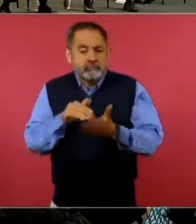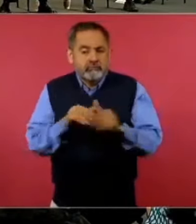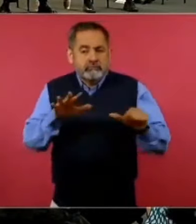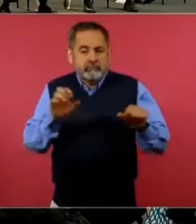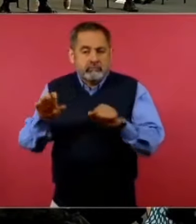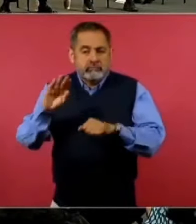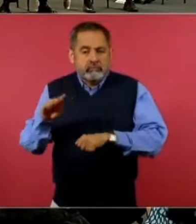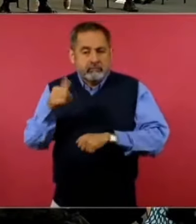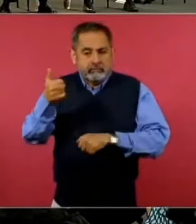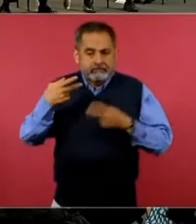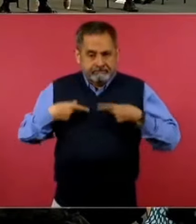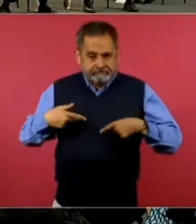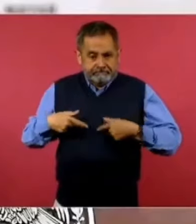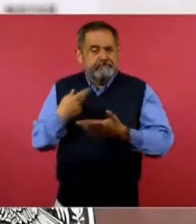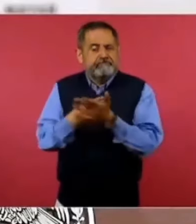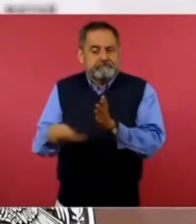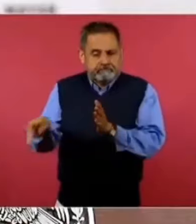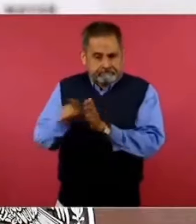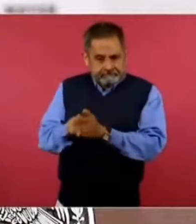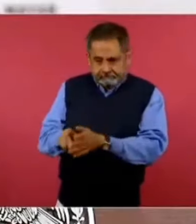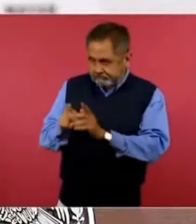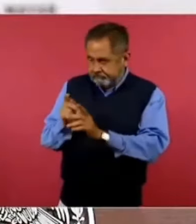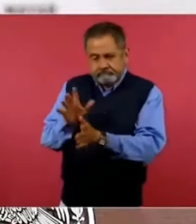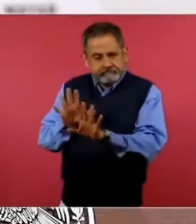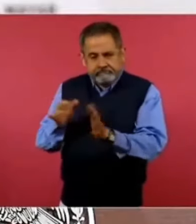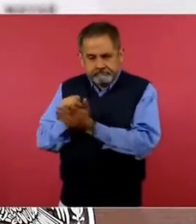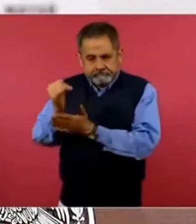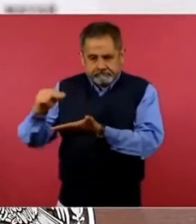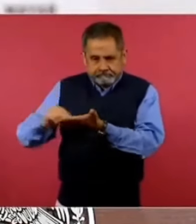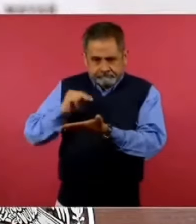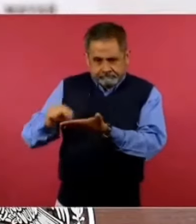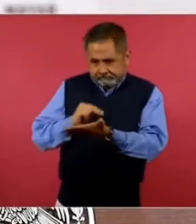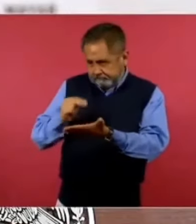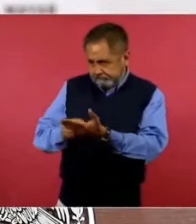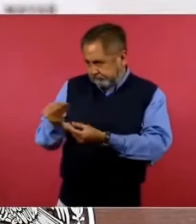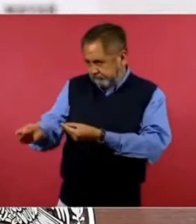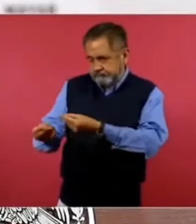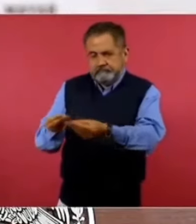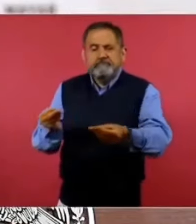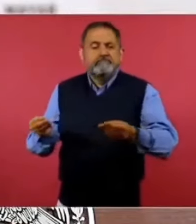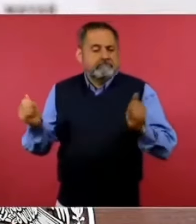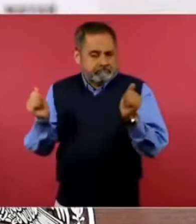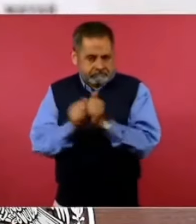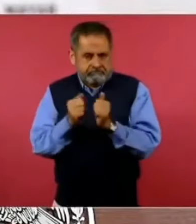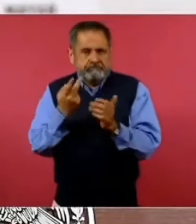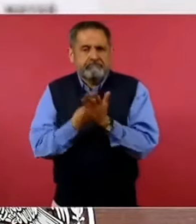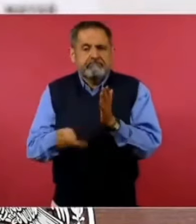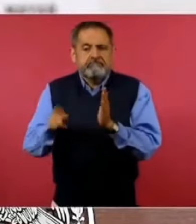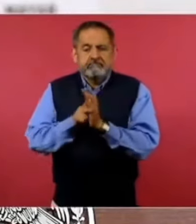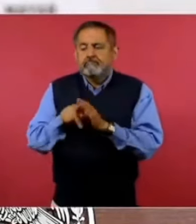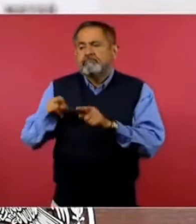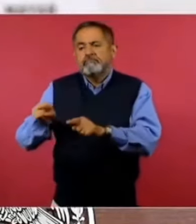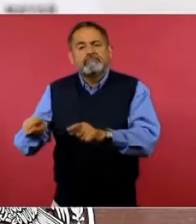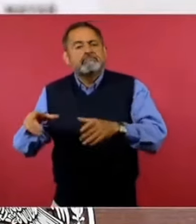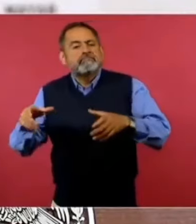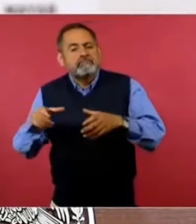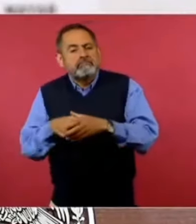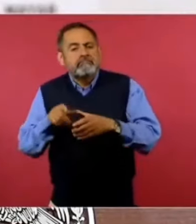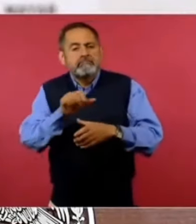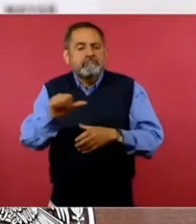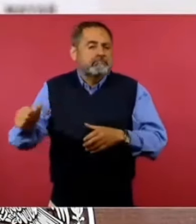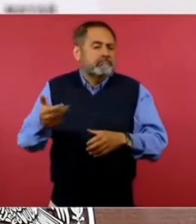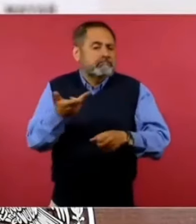8696 personas 8696 servidores públicos personal de salud que